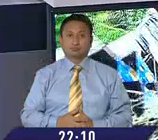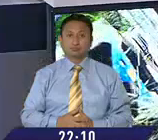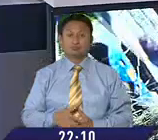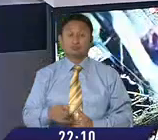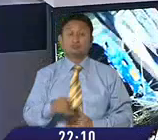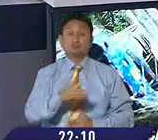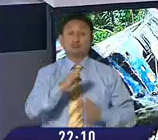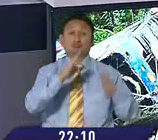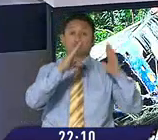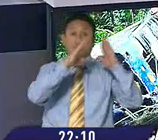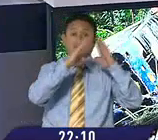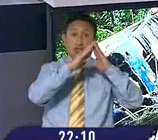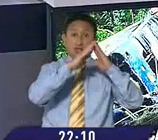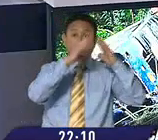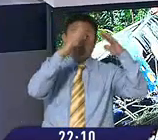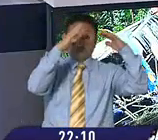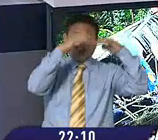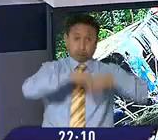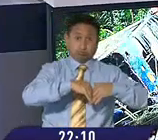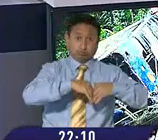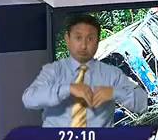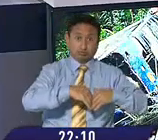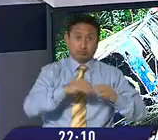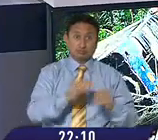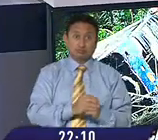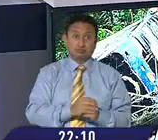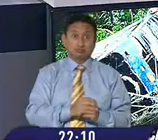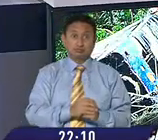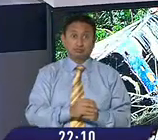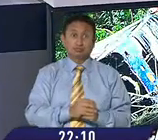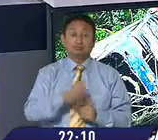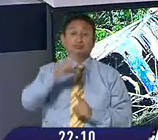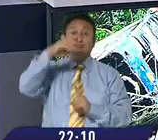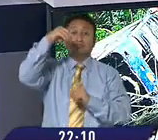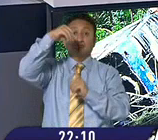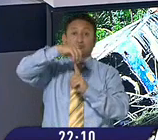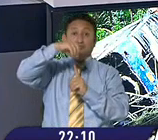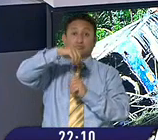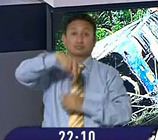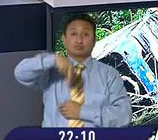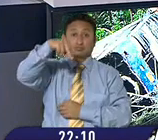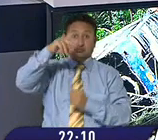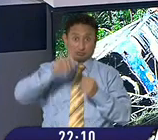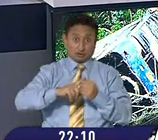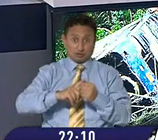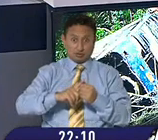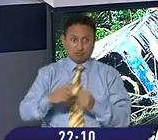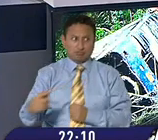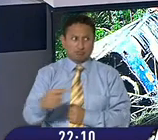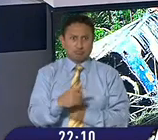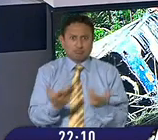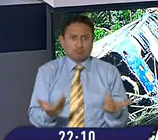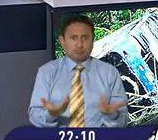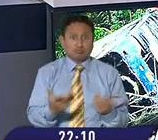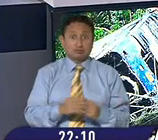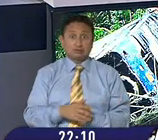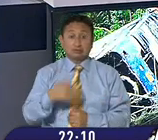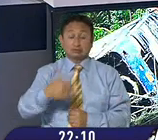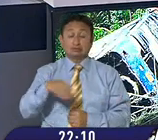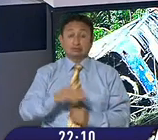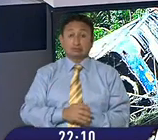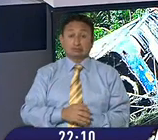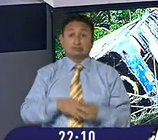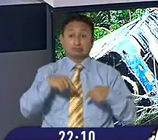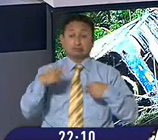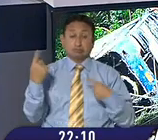Una casa se derrumbó y se cayó a la quebrada en San Antonio de Pichincha, al norte de Quito. La tragedia, que ventajosamente no